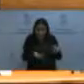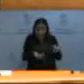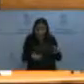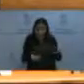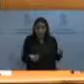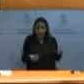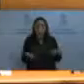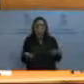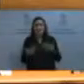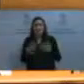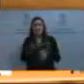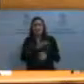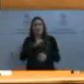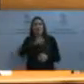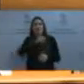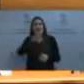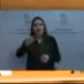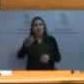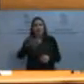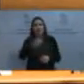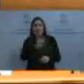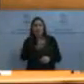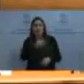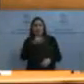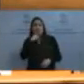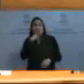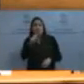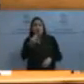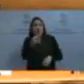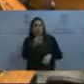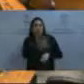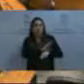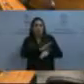Gracias, señora García. Para contestar, tiene la palabra el Consejo de Gobierno.